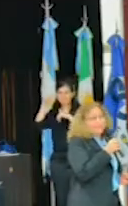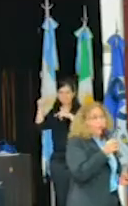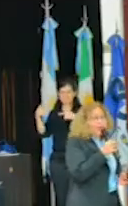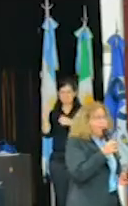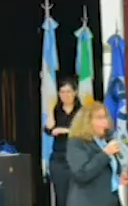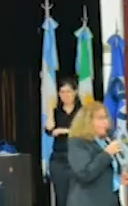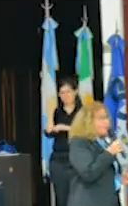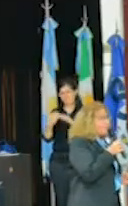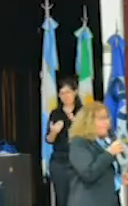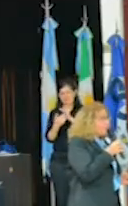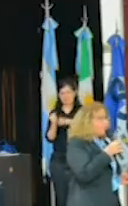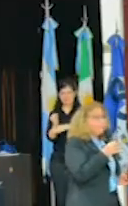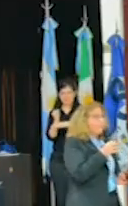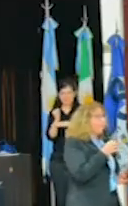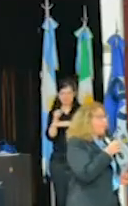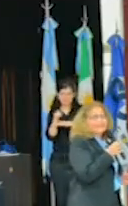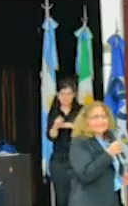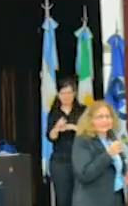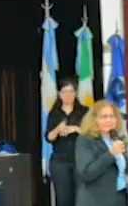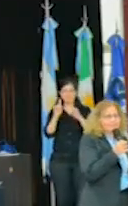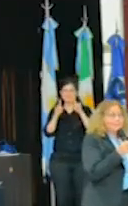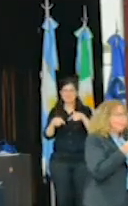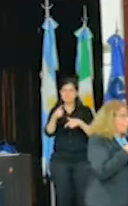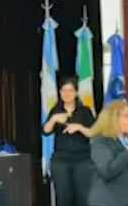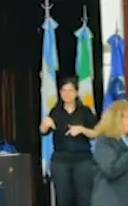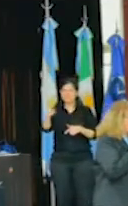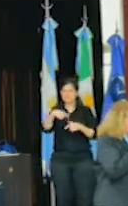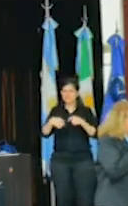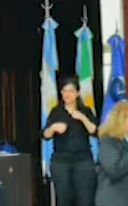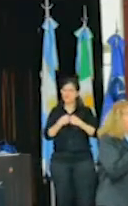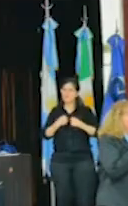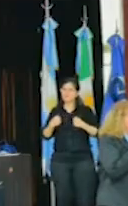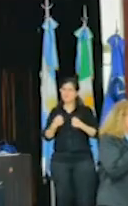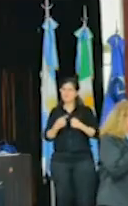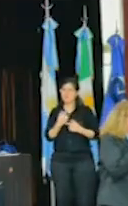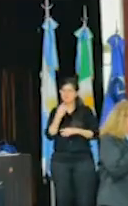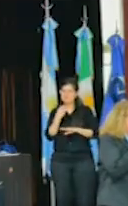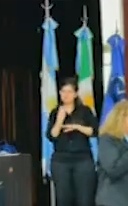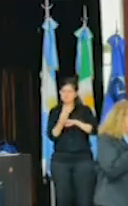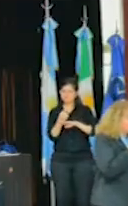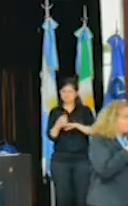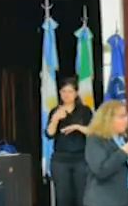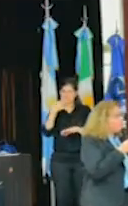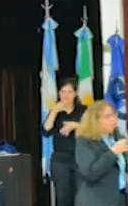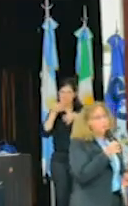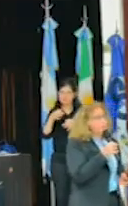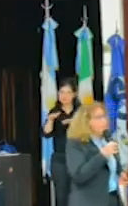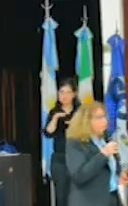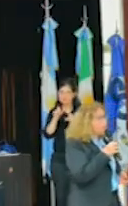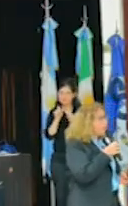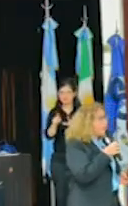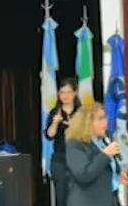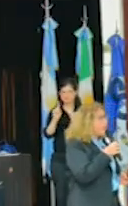y tienen un gran poder transformador de empoderarse de su propia realidad. Direccionamos la reformulación de nuevos